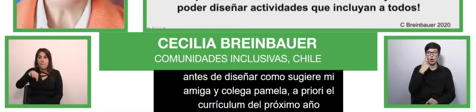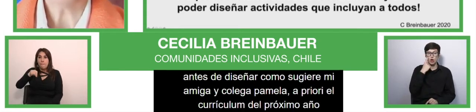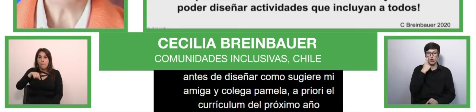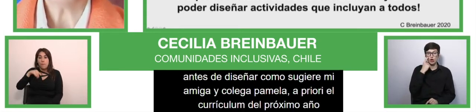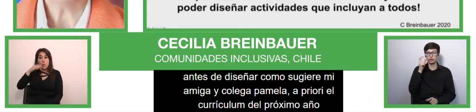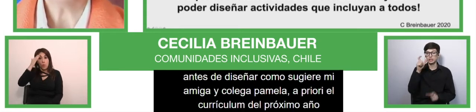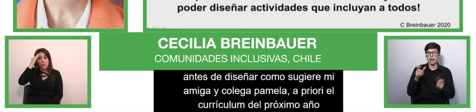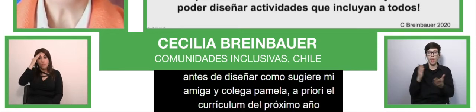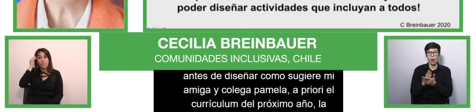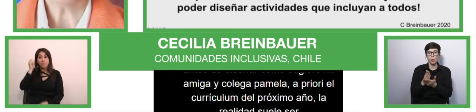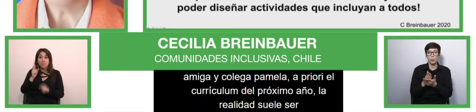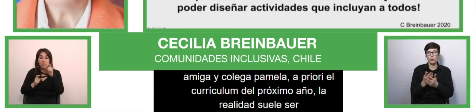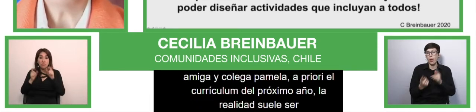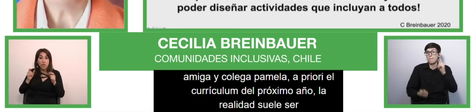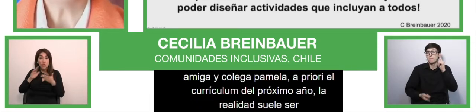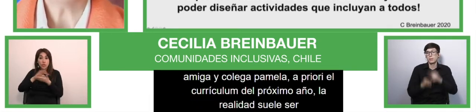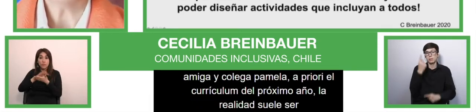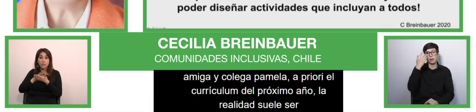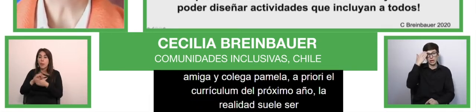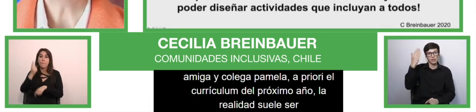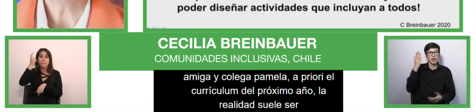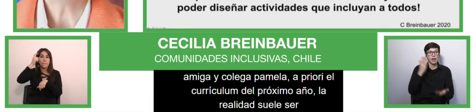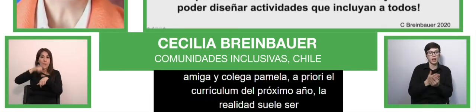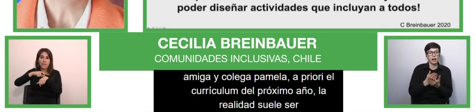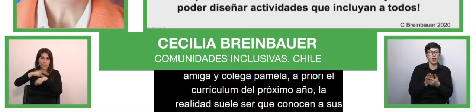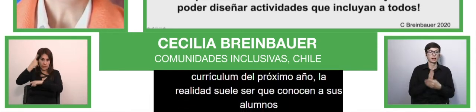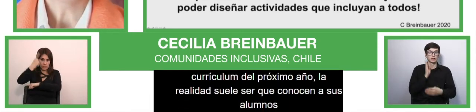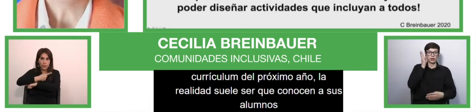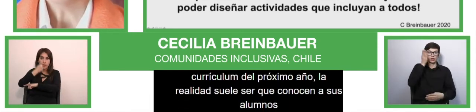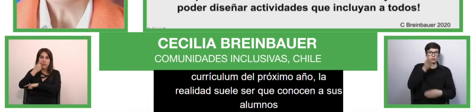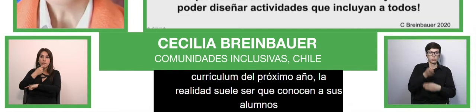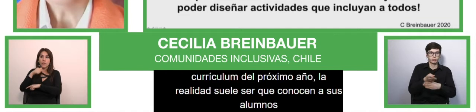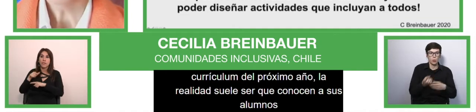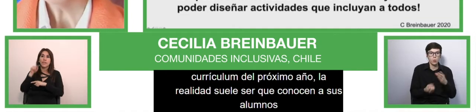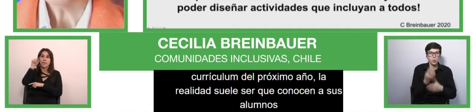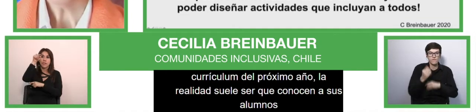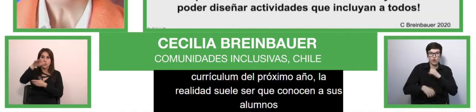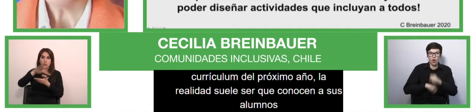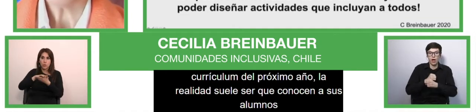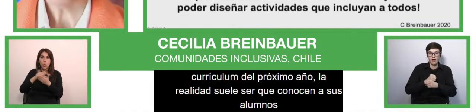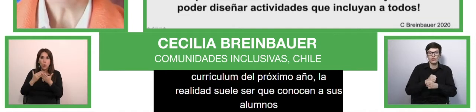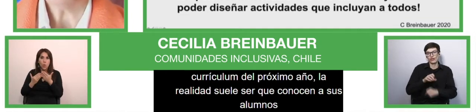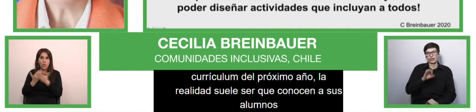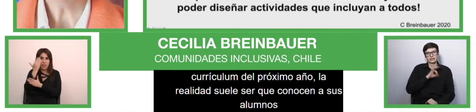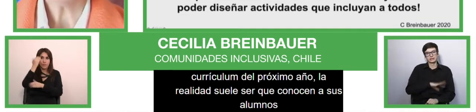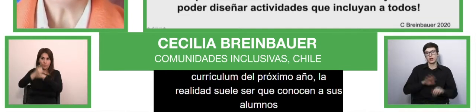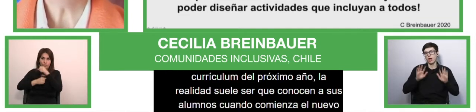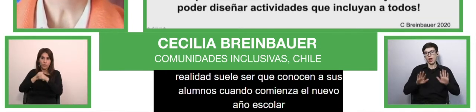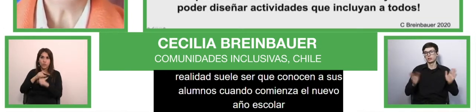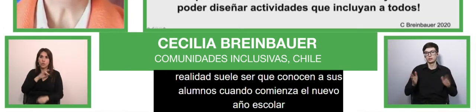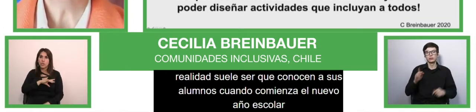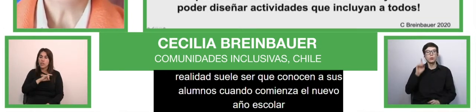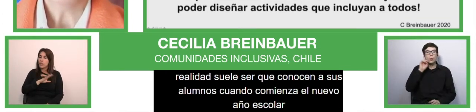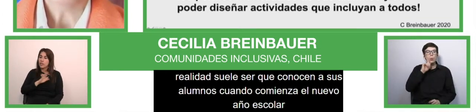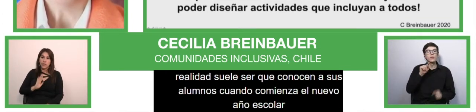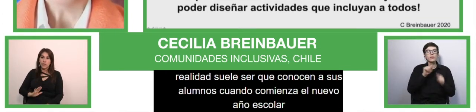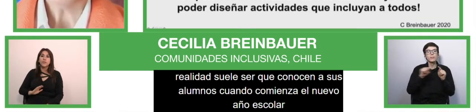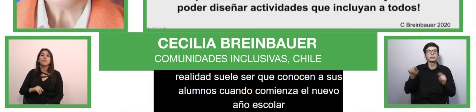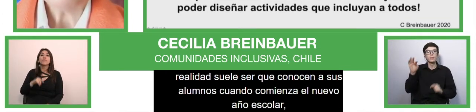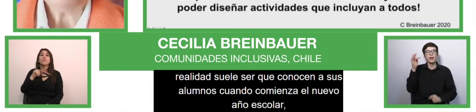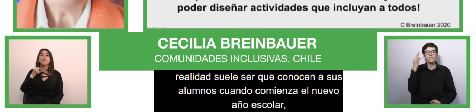recién cuando comienza el nuevo año escolar en chile es eso suele ser la última semana de febrero